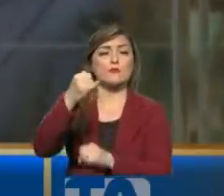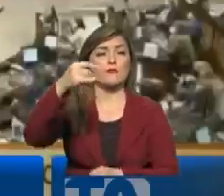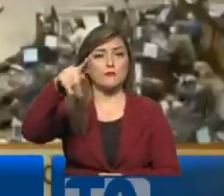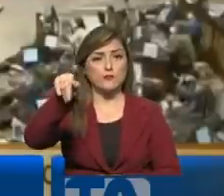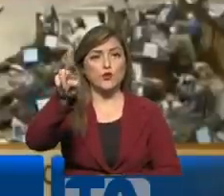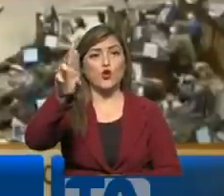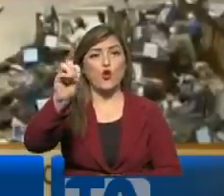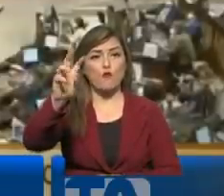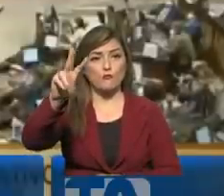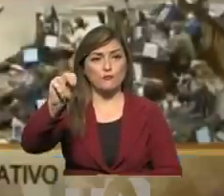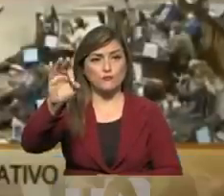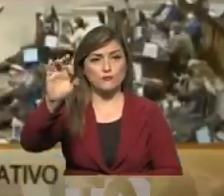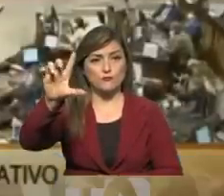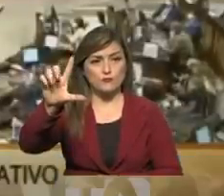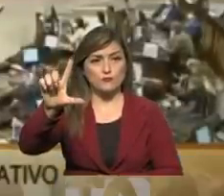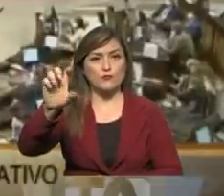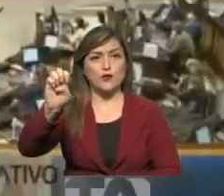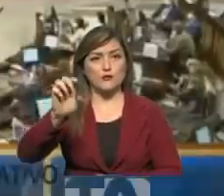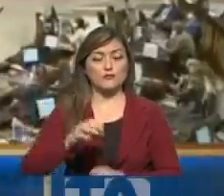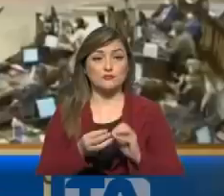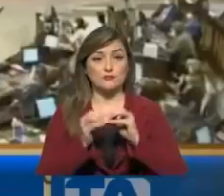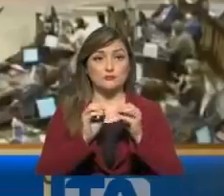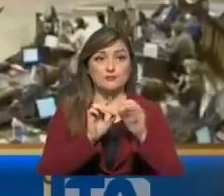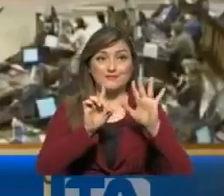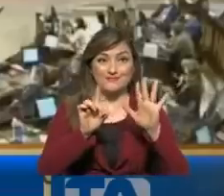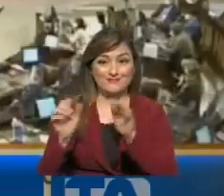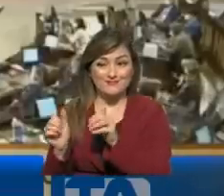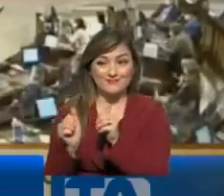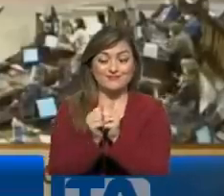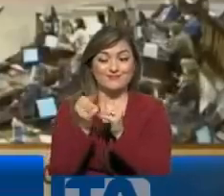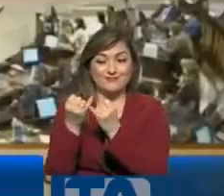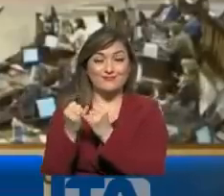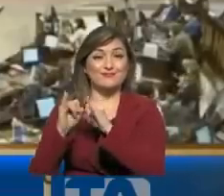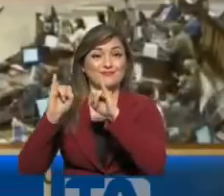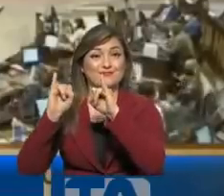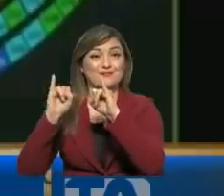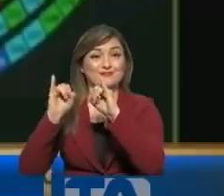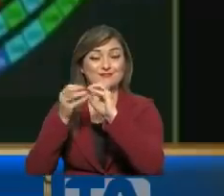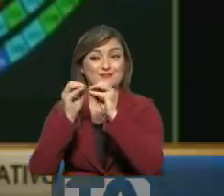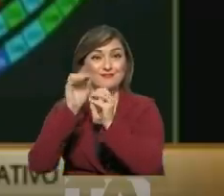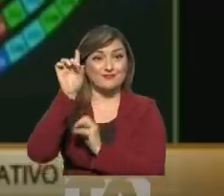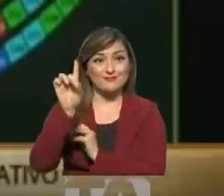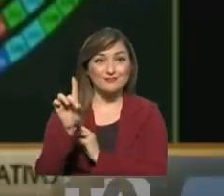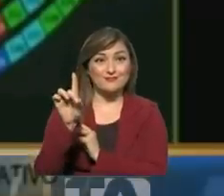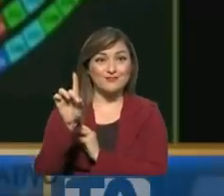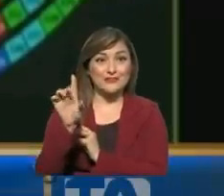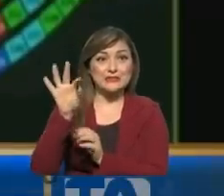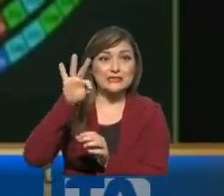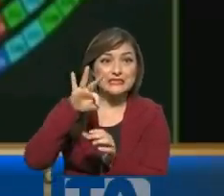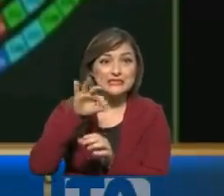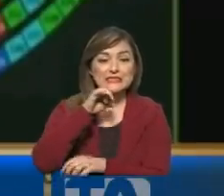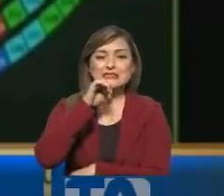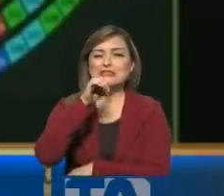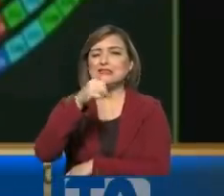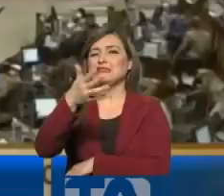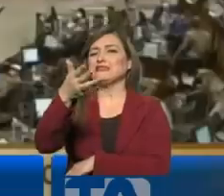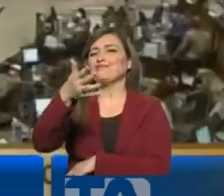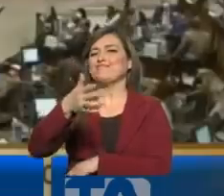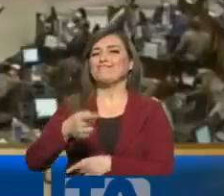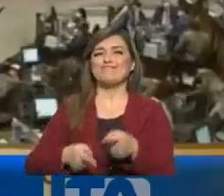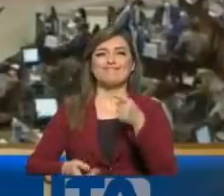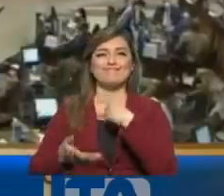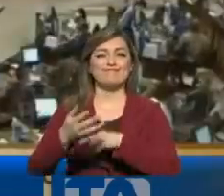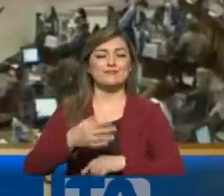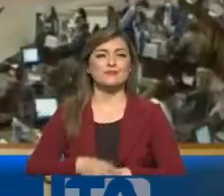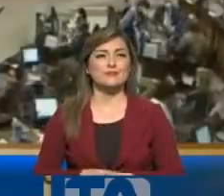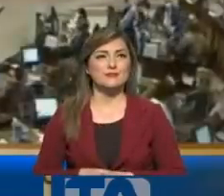Cronfle. Pero pese a que al Partido Social Cristiano se le unieron independientes y UNES, a Cronfle no le alcanzaron los votos. No